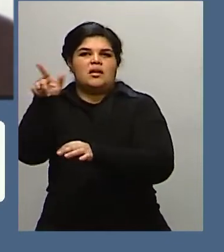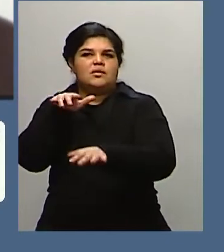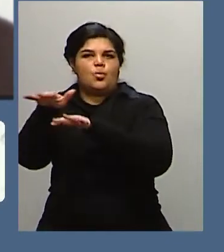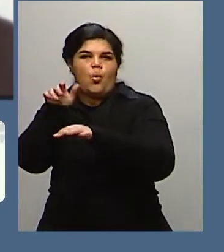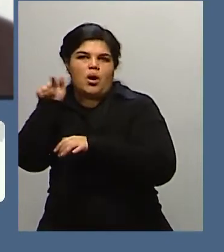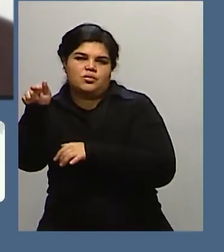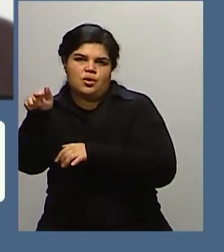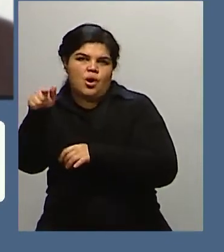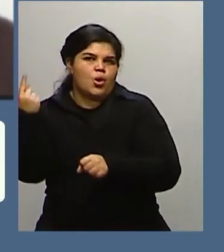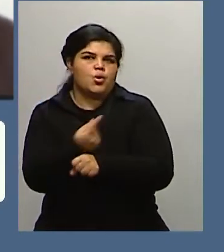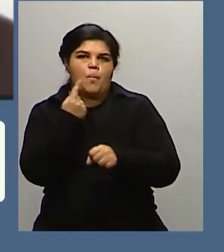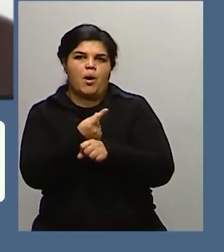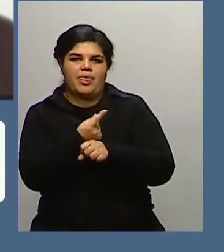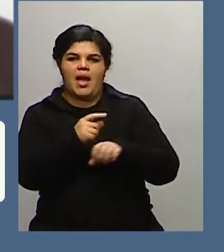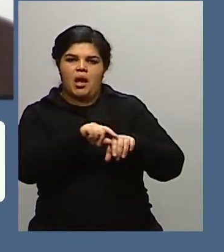los precios